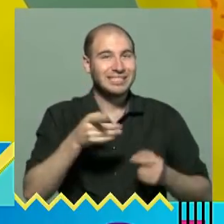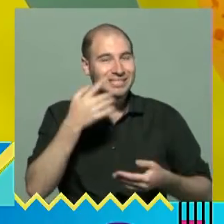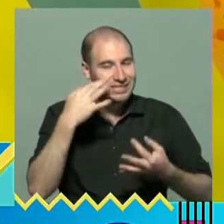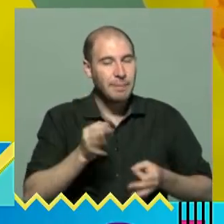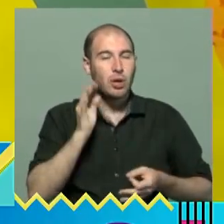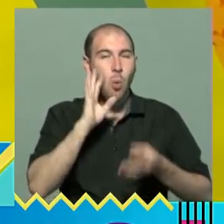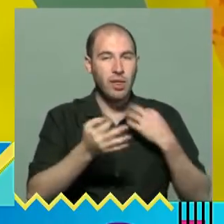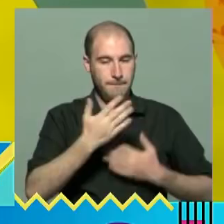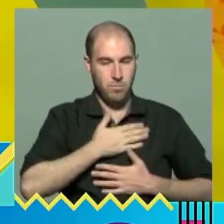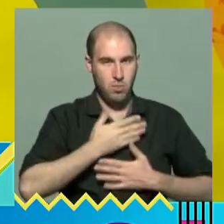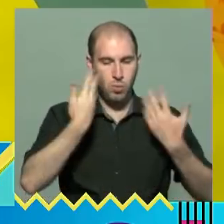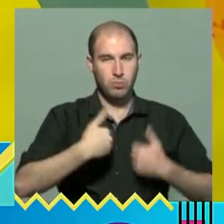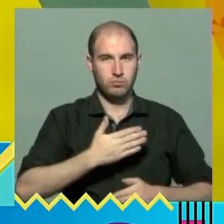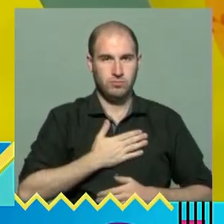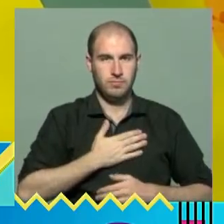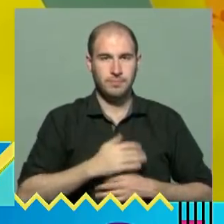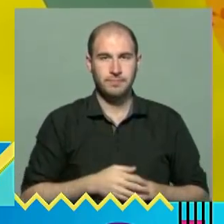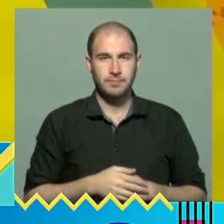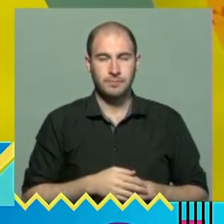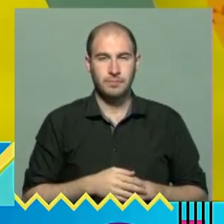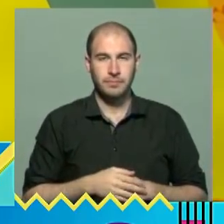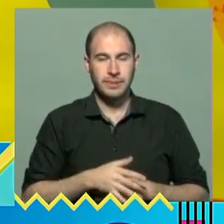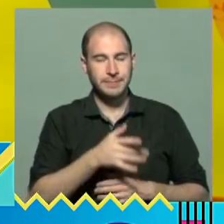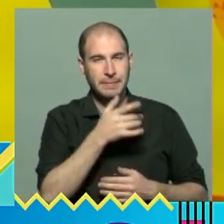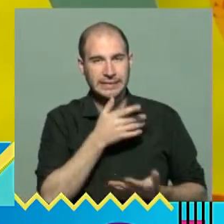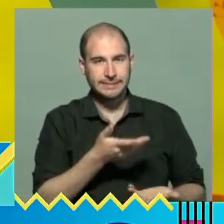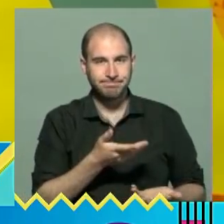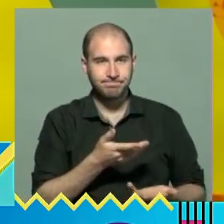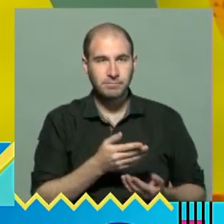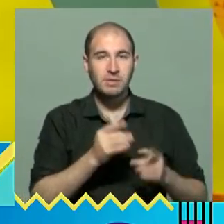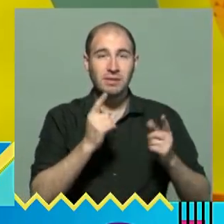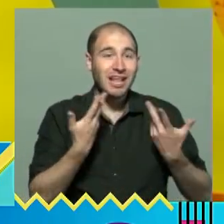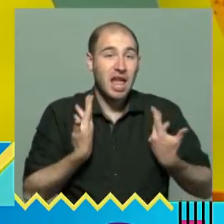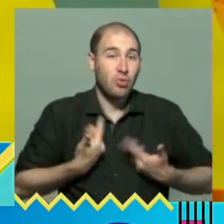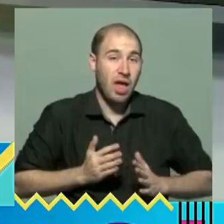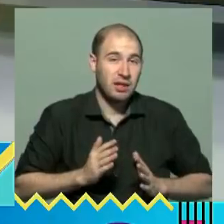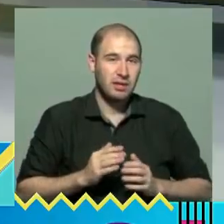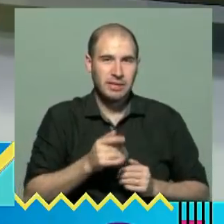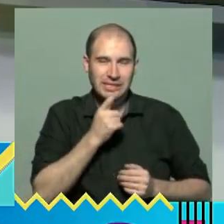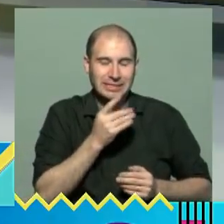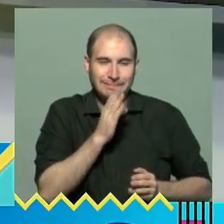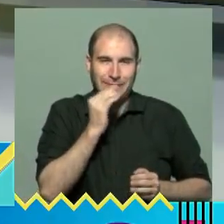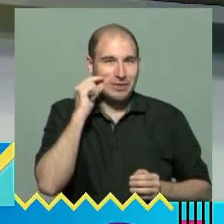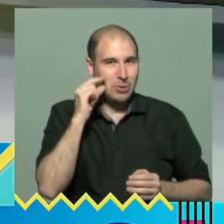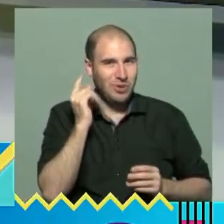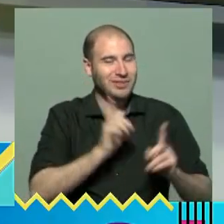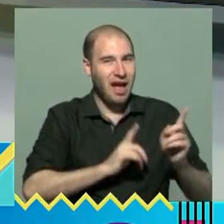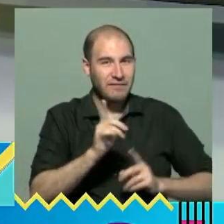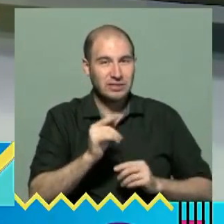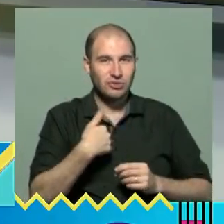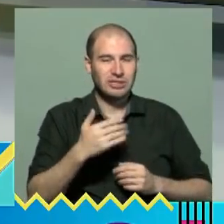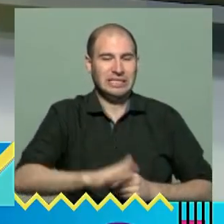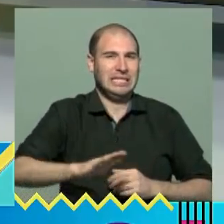tu cuerpo. Entonces me parece que incluso naturalmente nos da pudor hablar de eso por ahí, sobre todo cuando